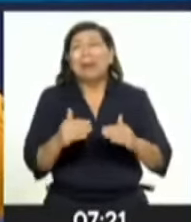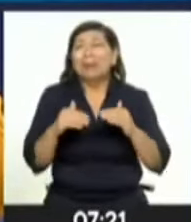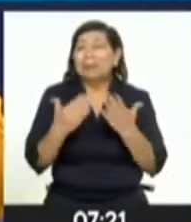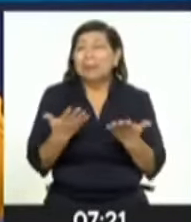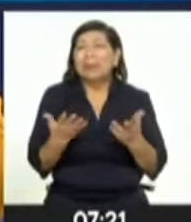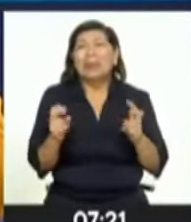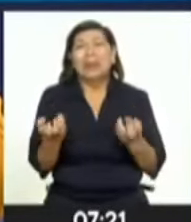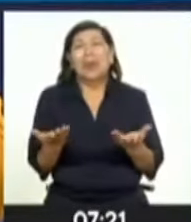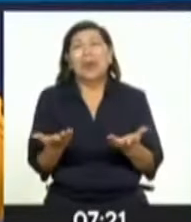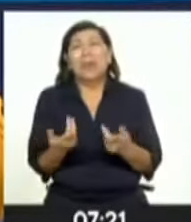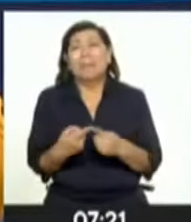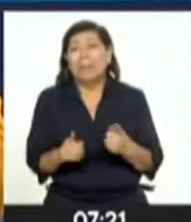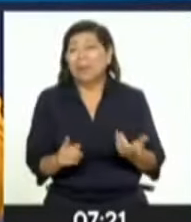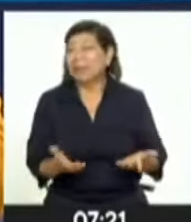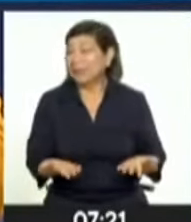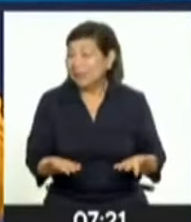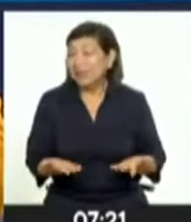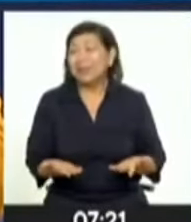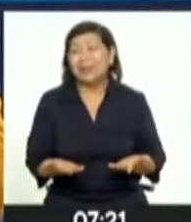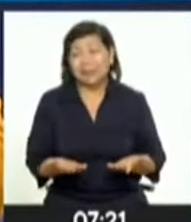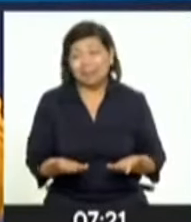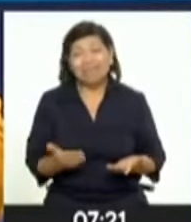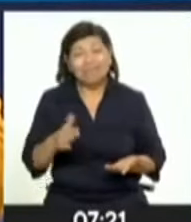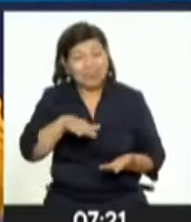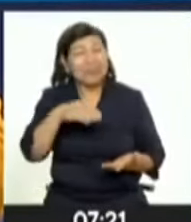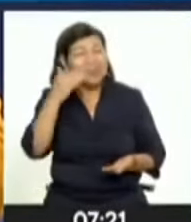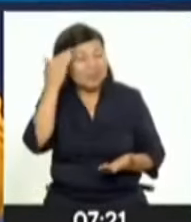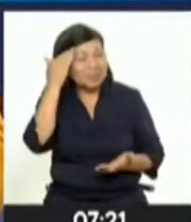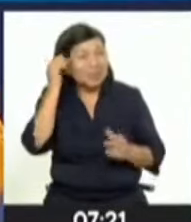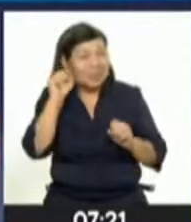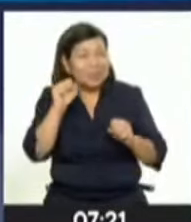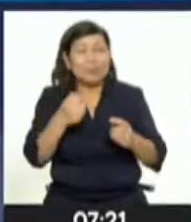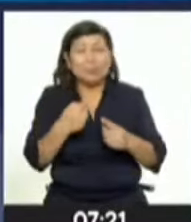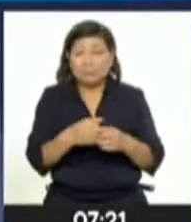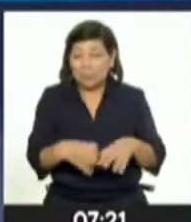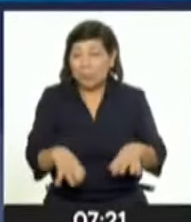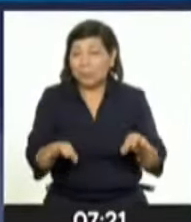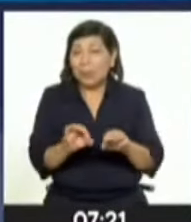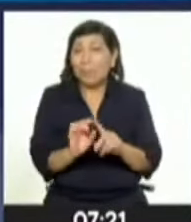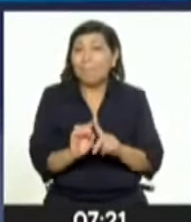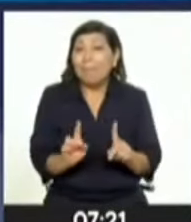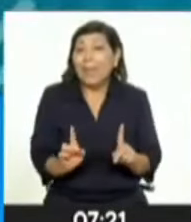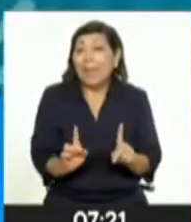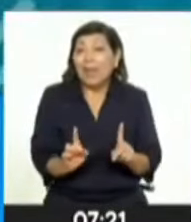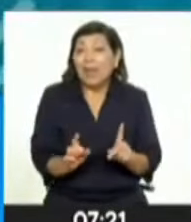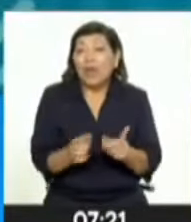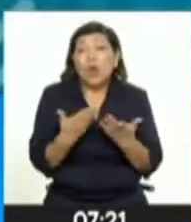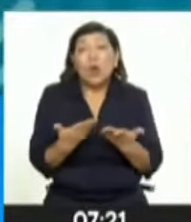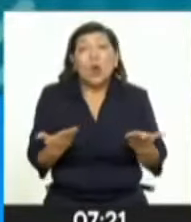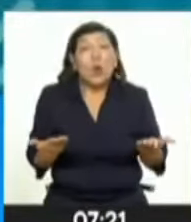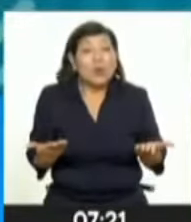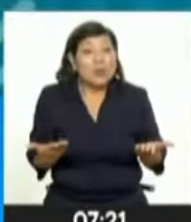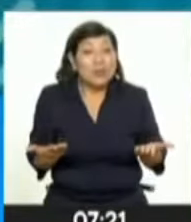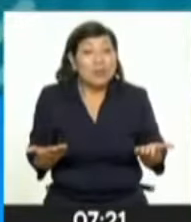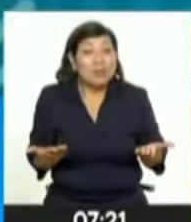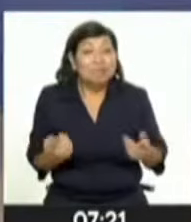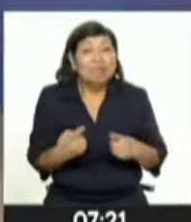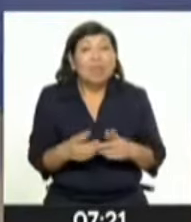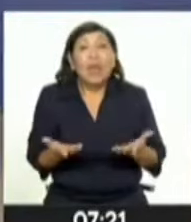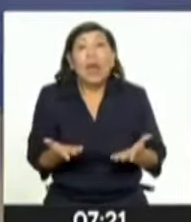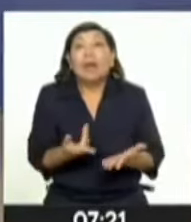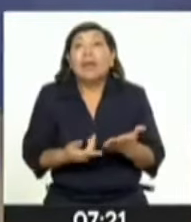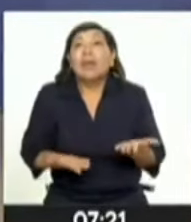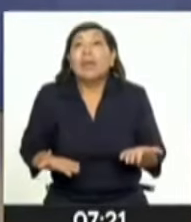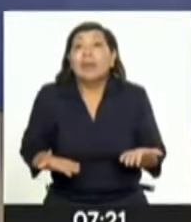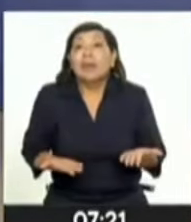limita al tema de condiciones, lo cual es sumamente importante, pero una cosa son las condiciones y otra cosa es la